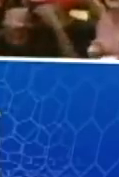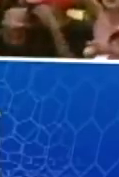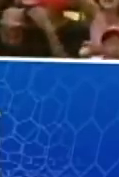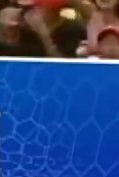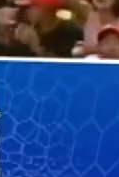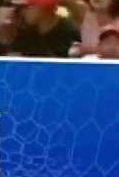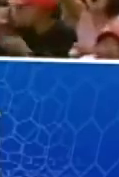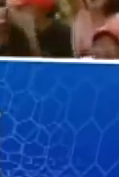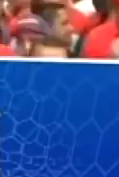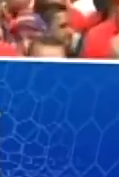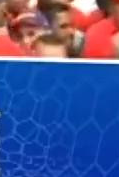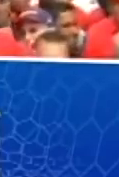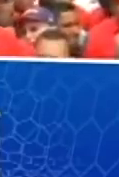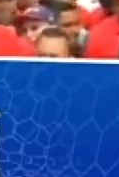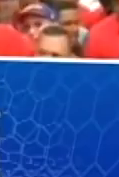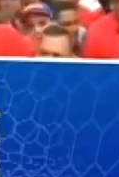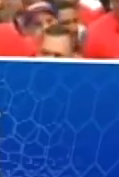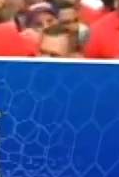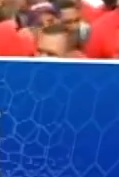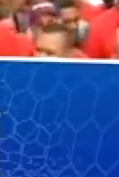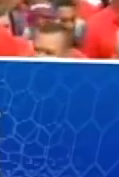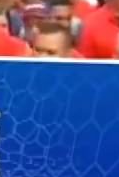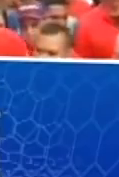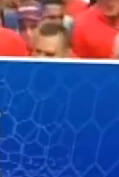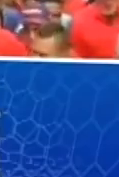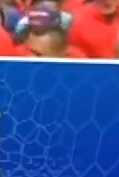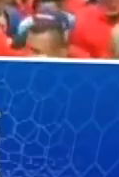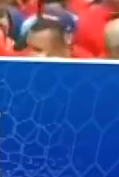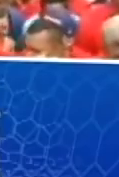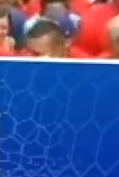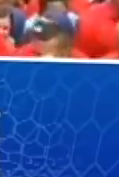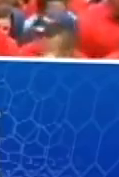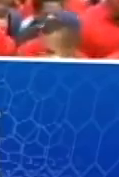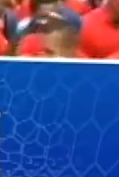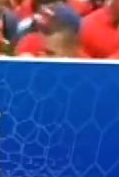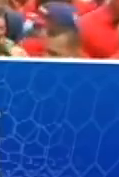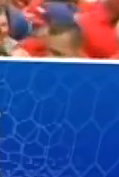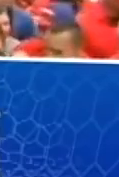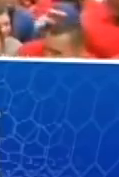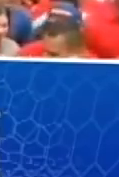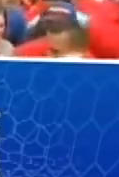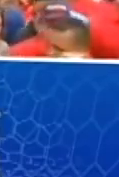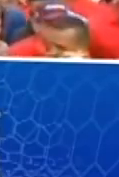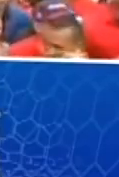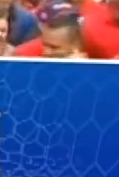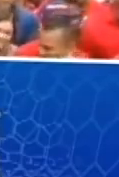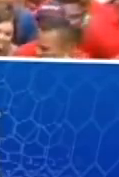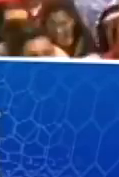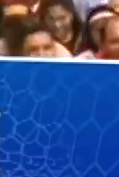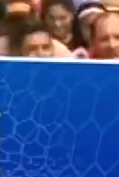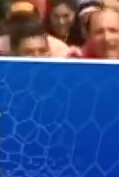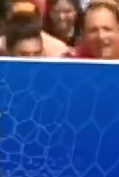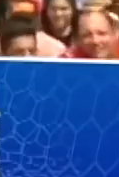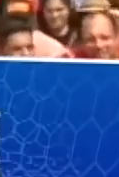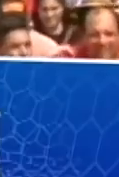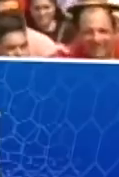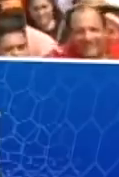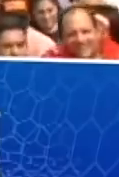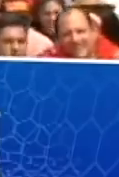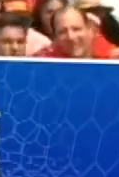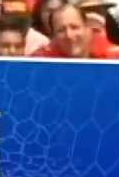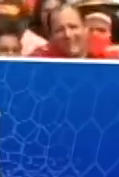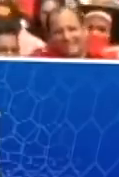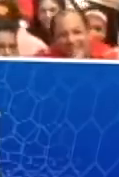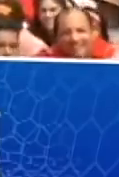Y era impresionante, me dice que no se puede caminar porque estaba taponeado. Desde